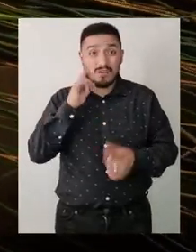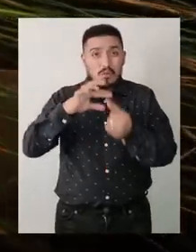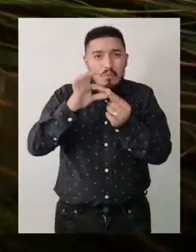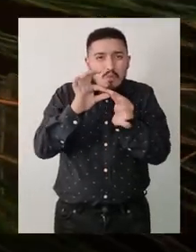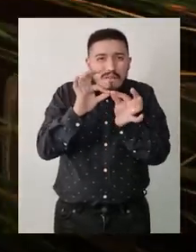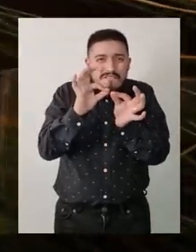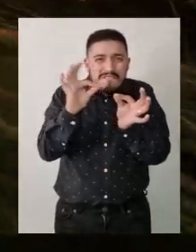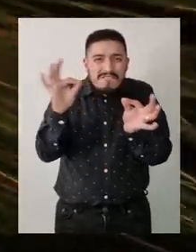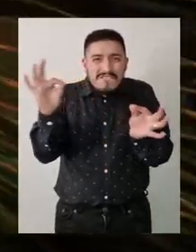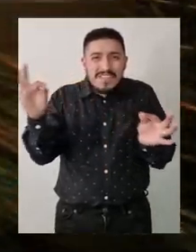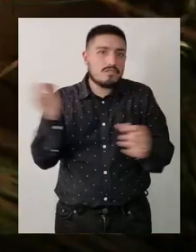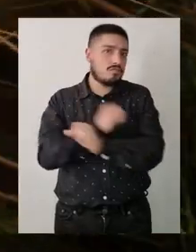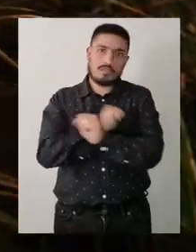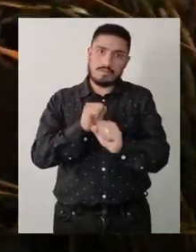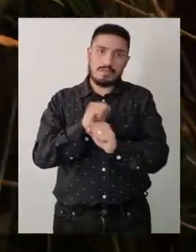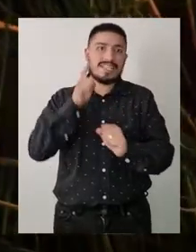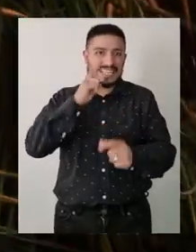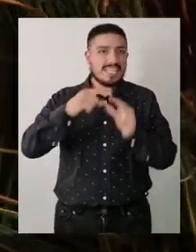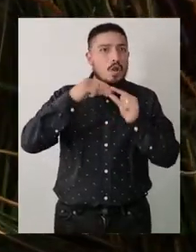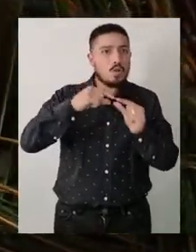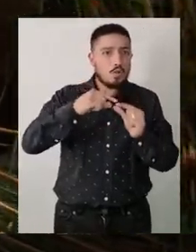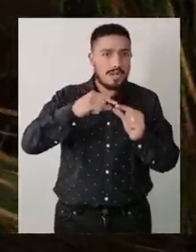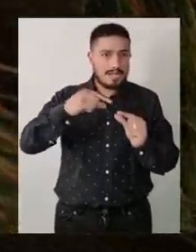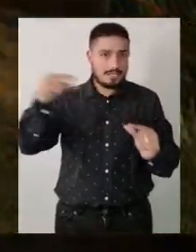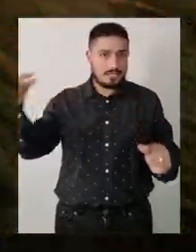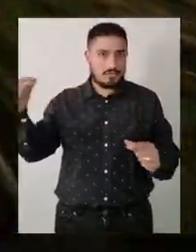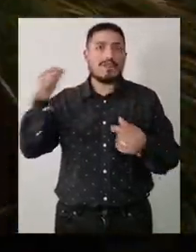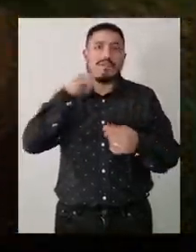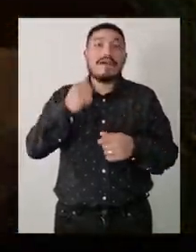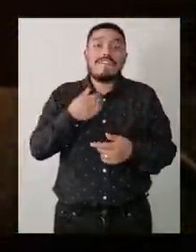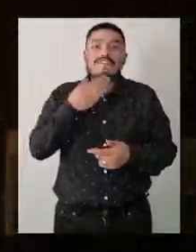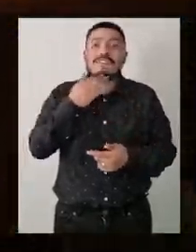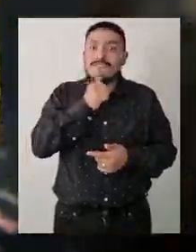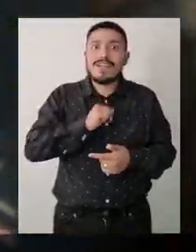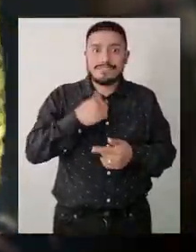muy delgados tampoco sirven mucho, tienen que ser como más gruesecitos para que uno avance.